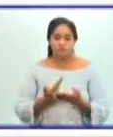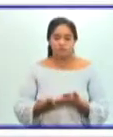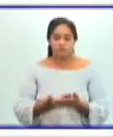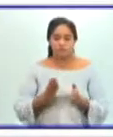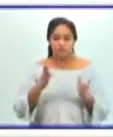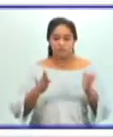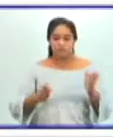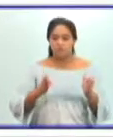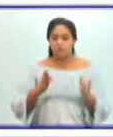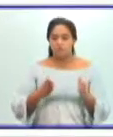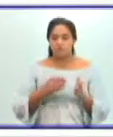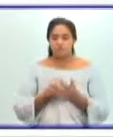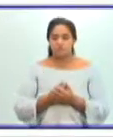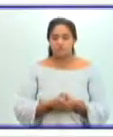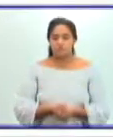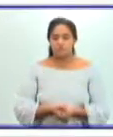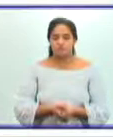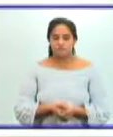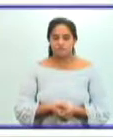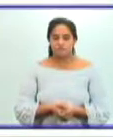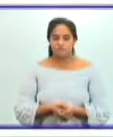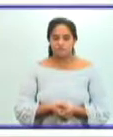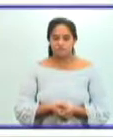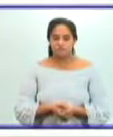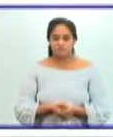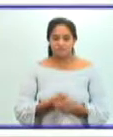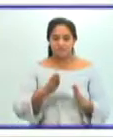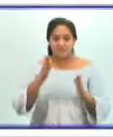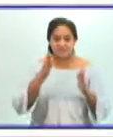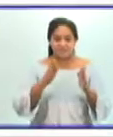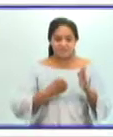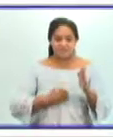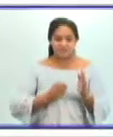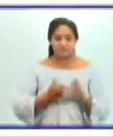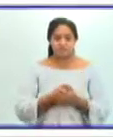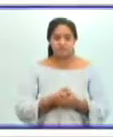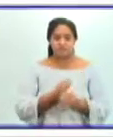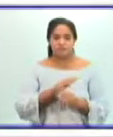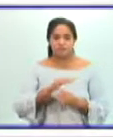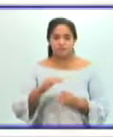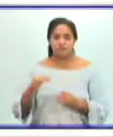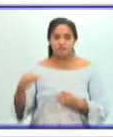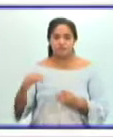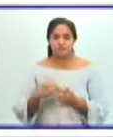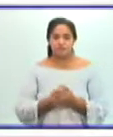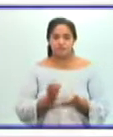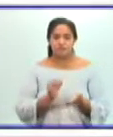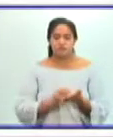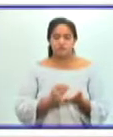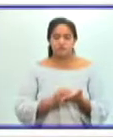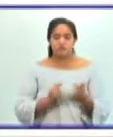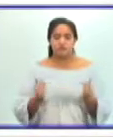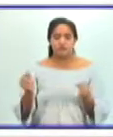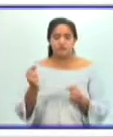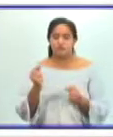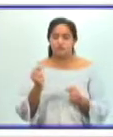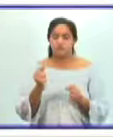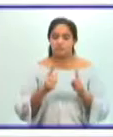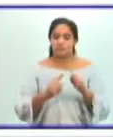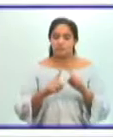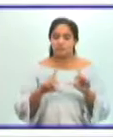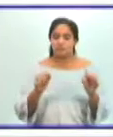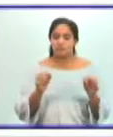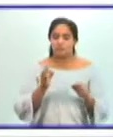segmentos correspondientes de semirrectas. Entonces vas a aplicar la primera parte del teorema de